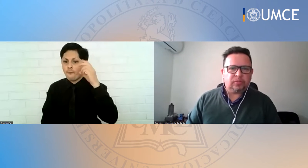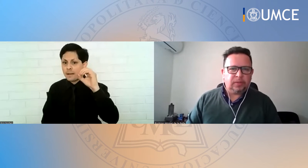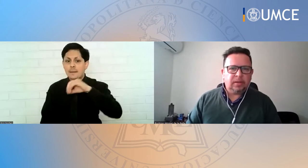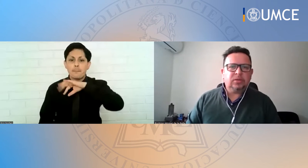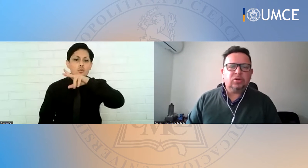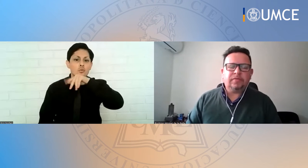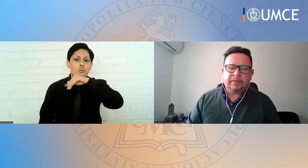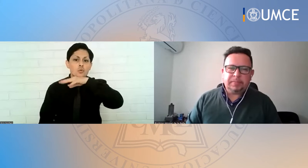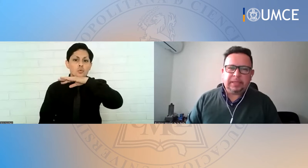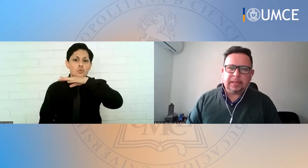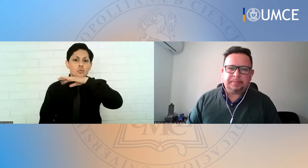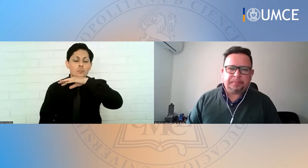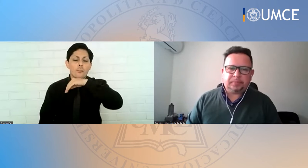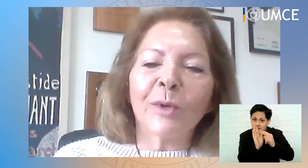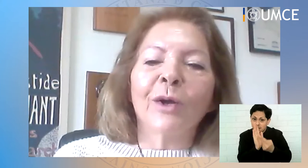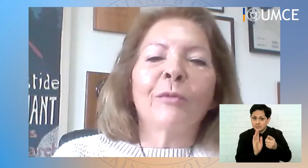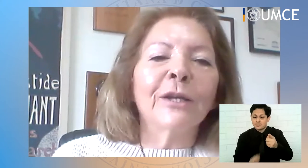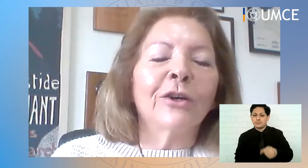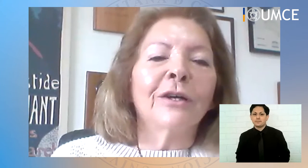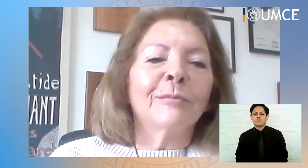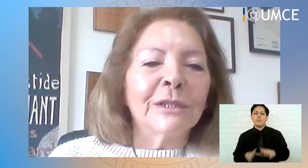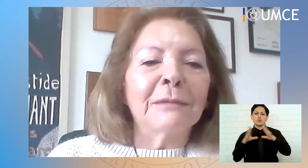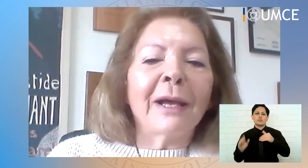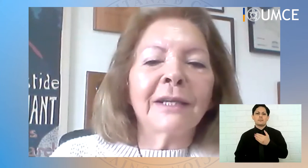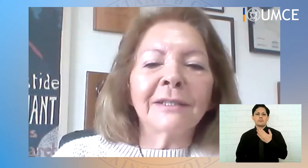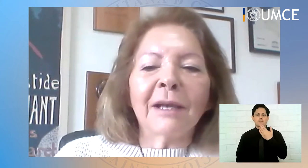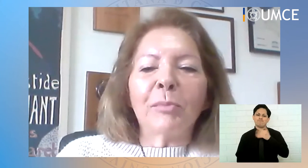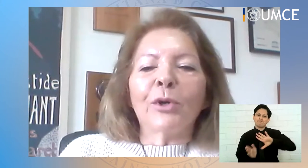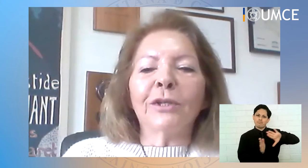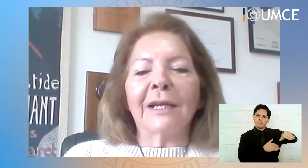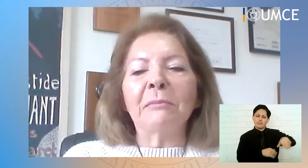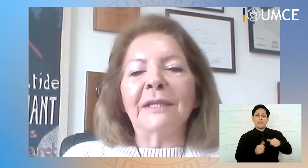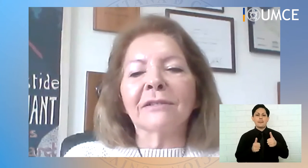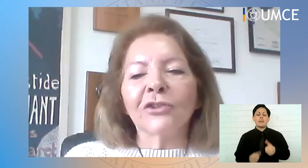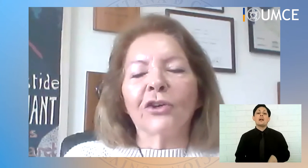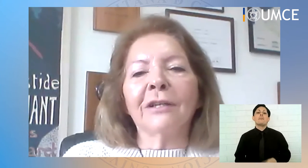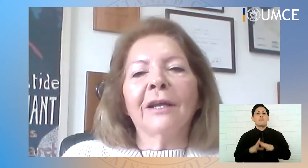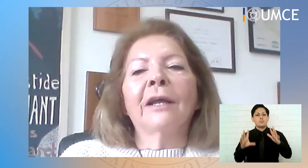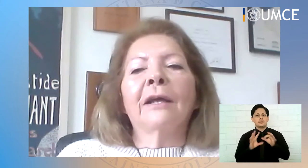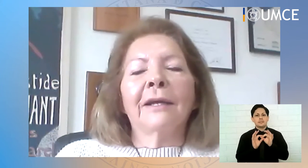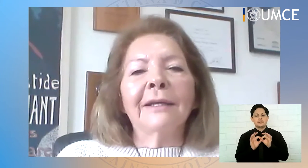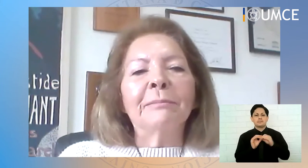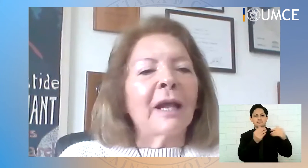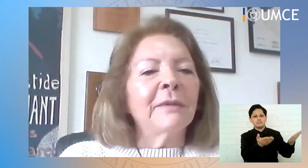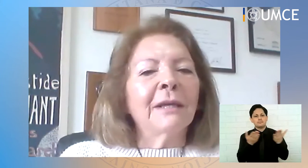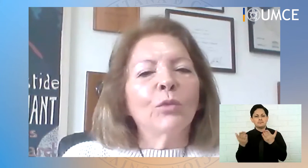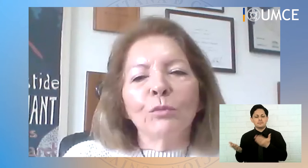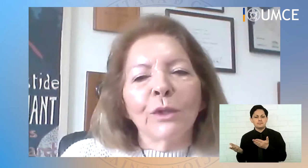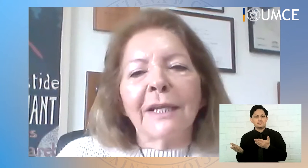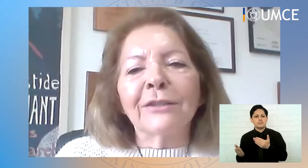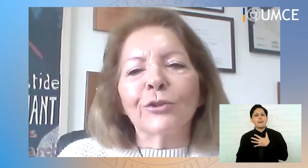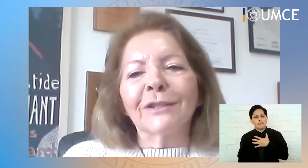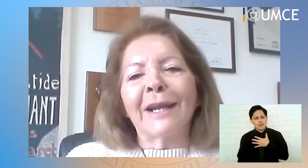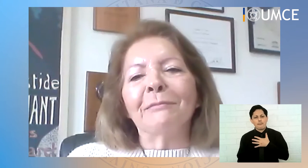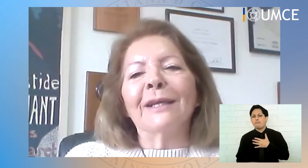nosotros. Nolfa, bienvenida. Bueno, muchísimas gracias por la invitación. Para mí es muy,